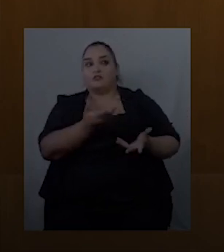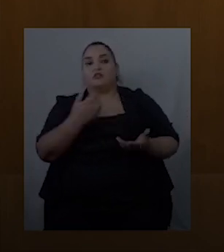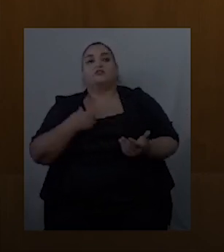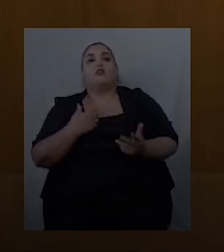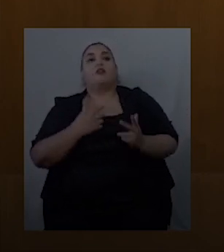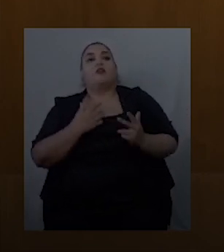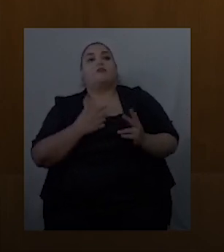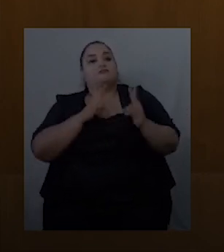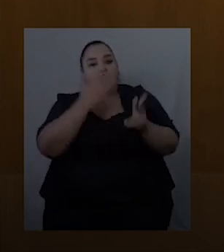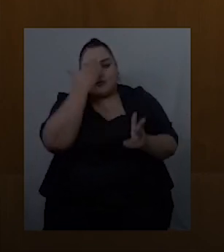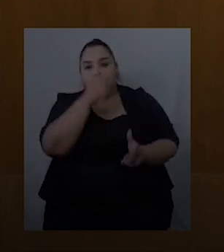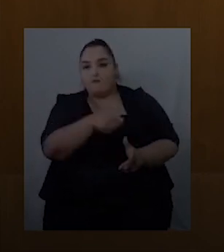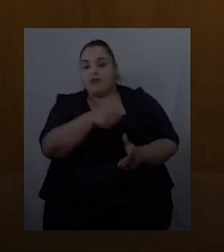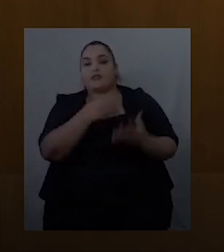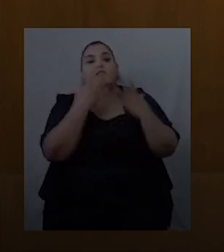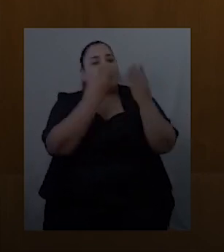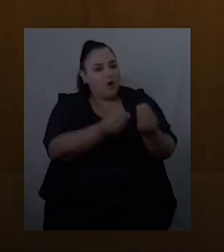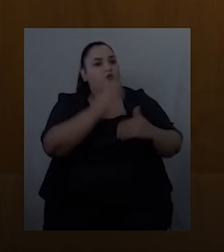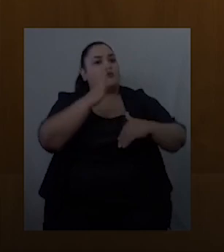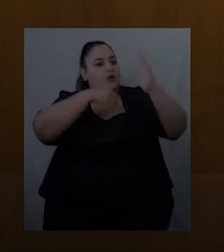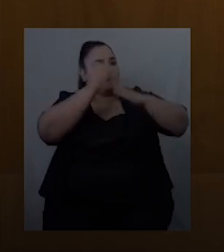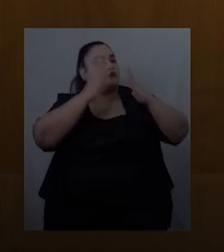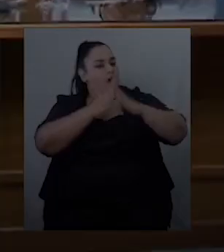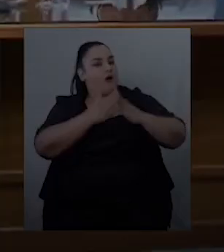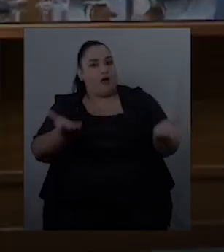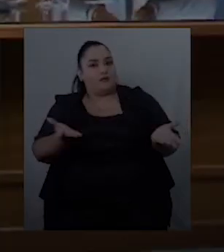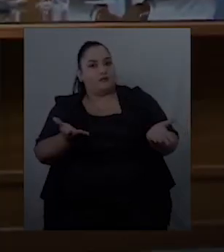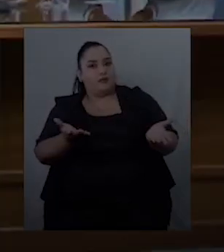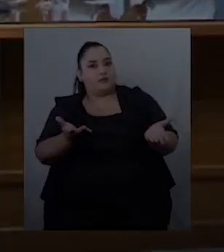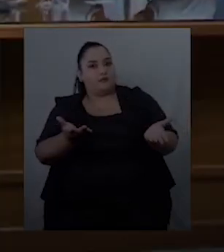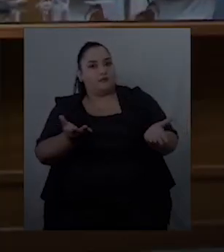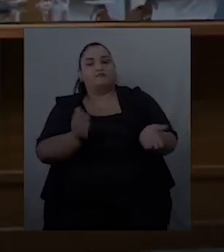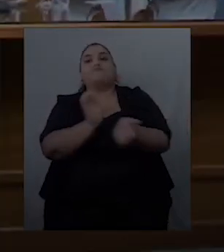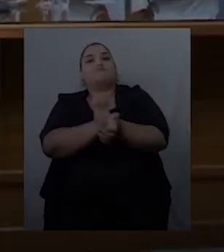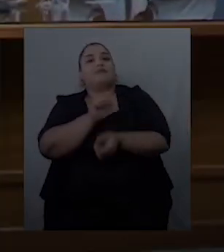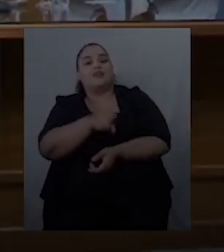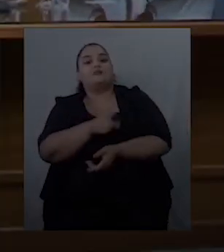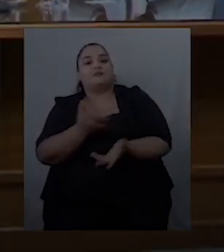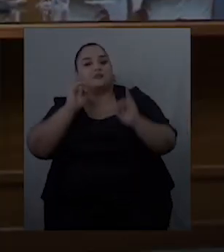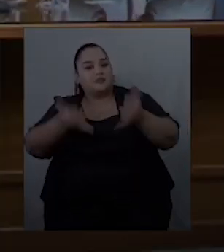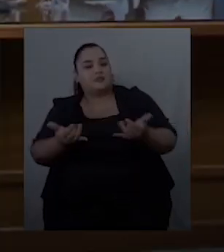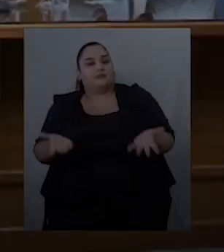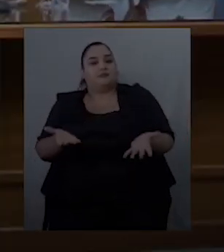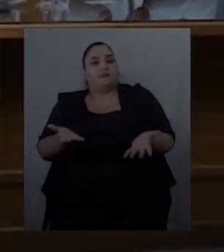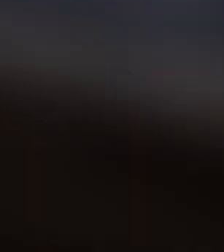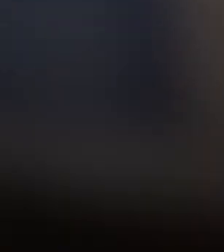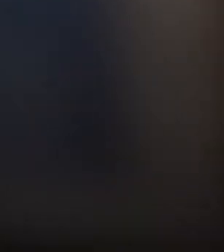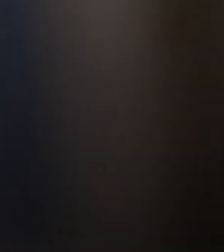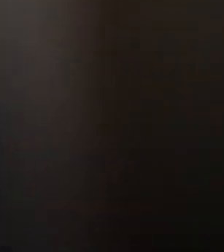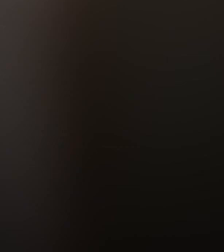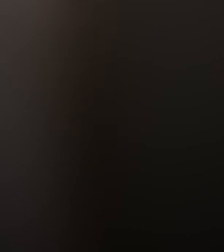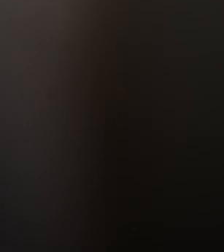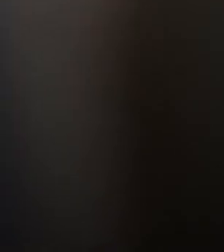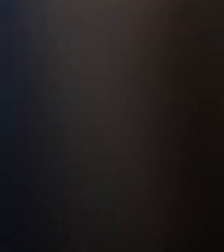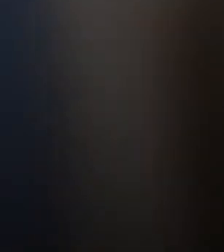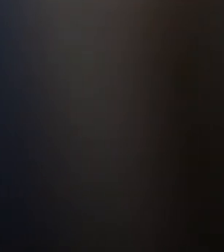tengas tu casa con ellos no es una promesa de quien